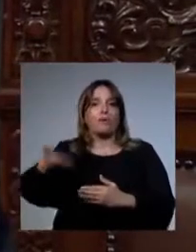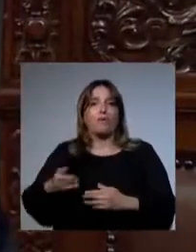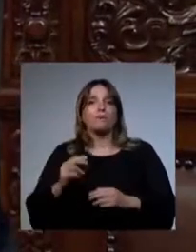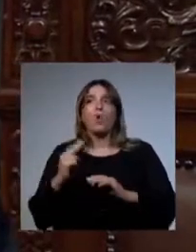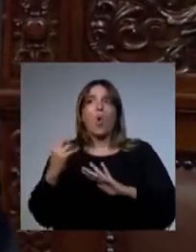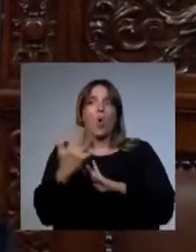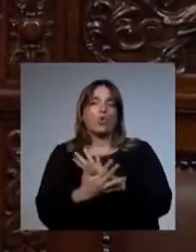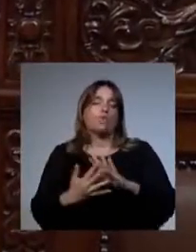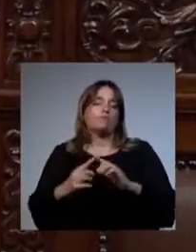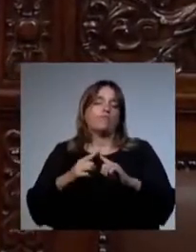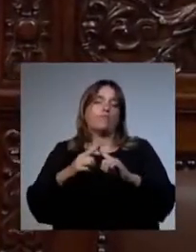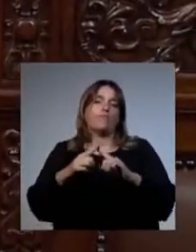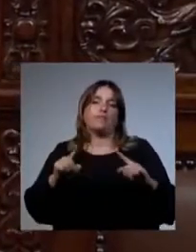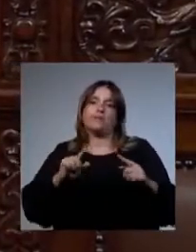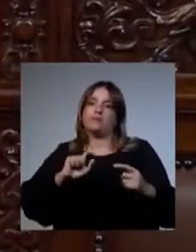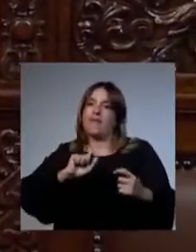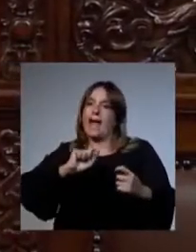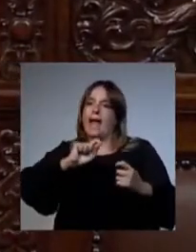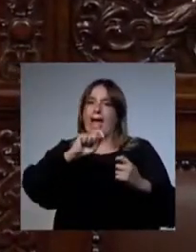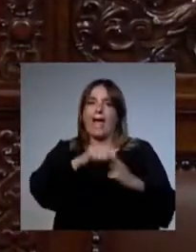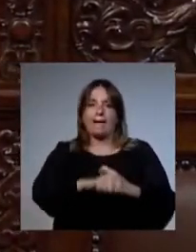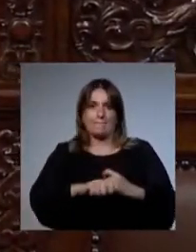el Uruguay ya no sería el mismo.